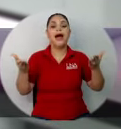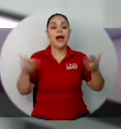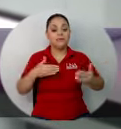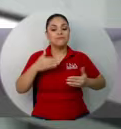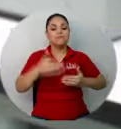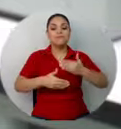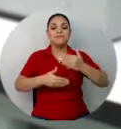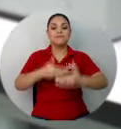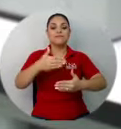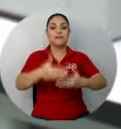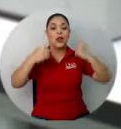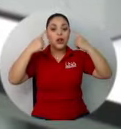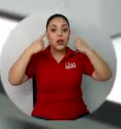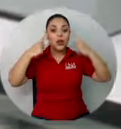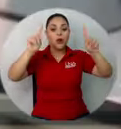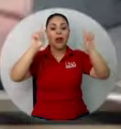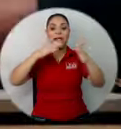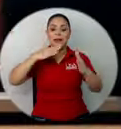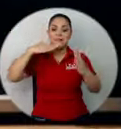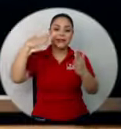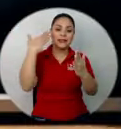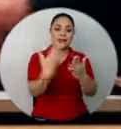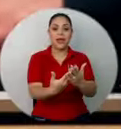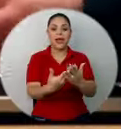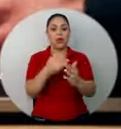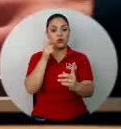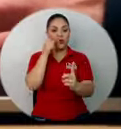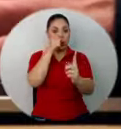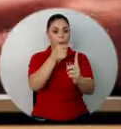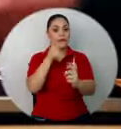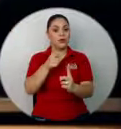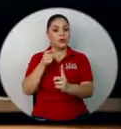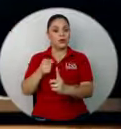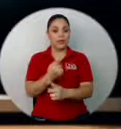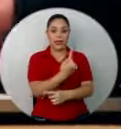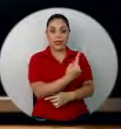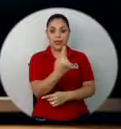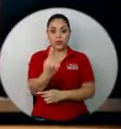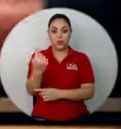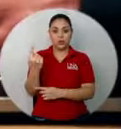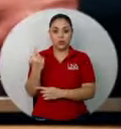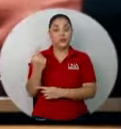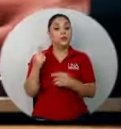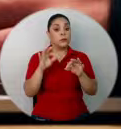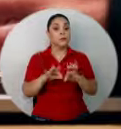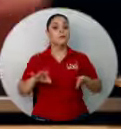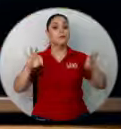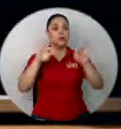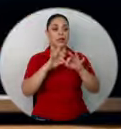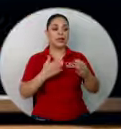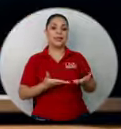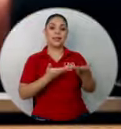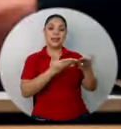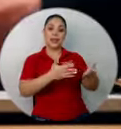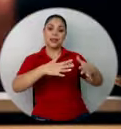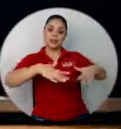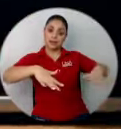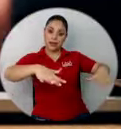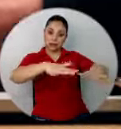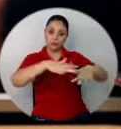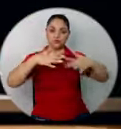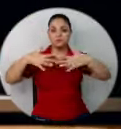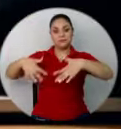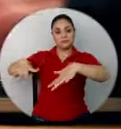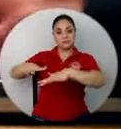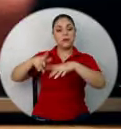vamos a organizar para lograr la efectividad de nuestros objetivos. Entonces, ¿qué es importante acá? Que le demos el espacio a las personas para que se